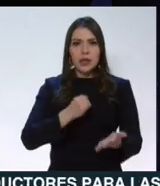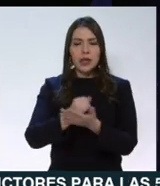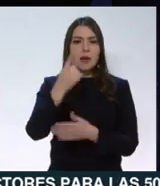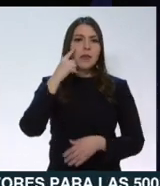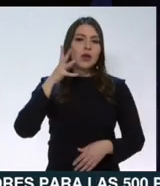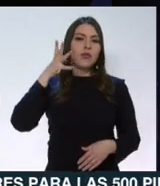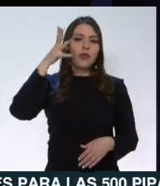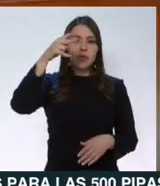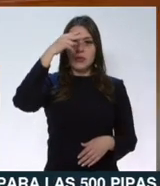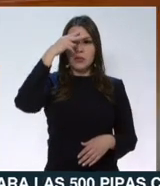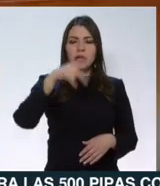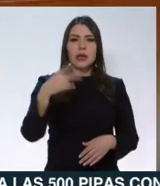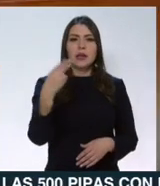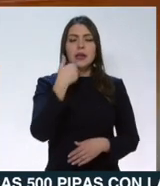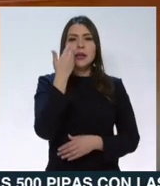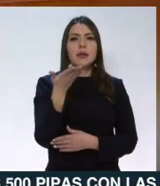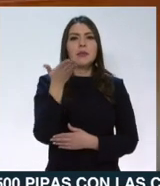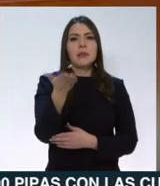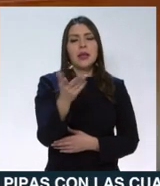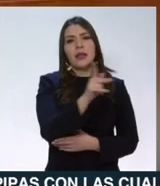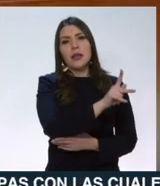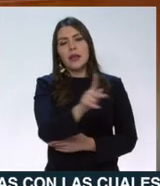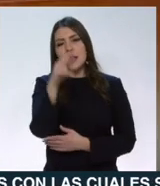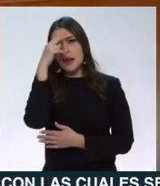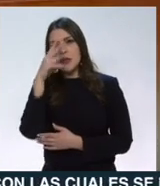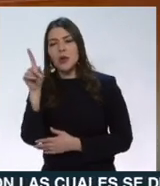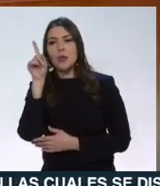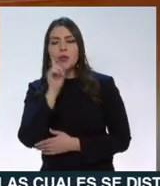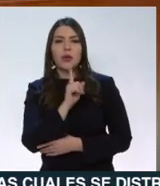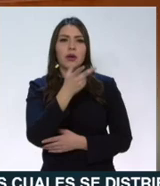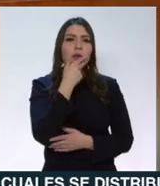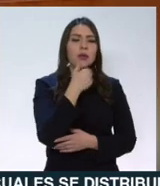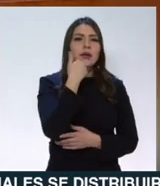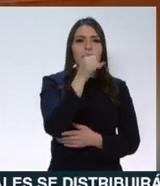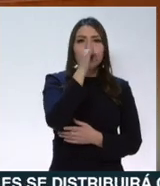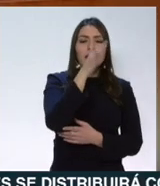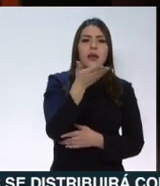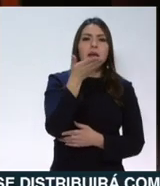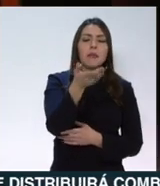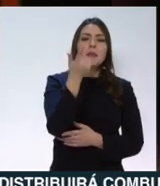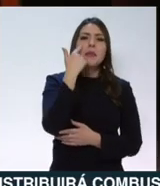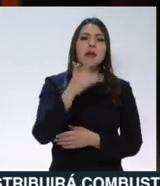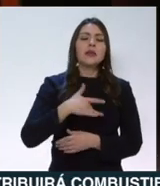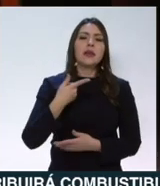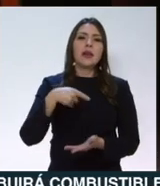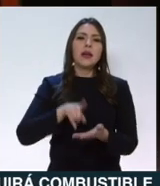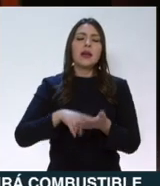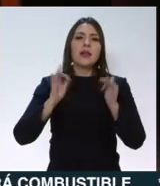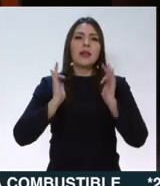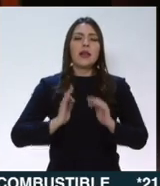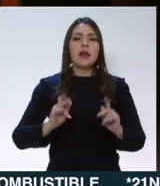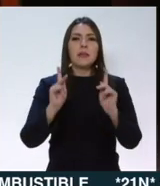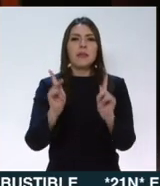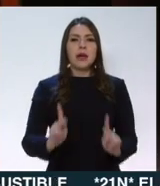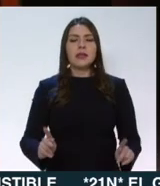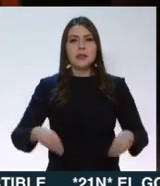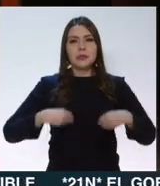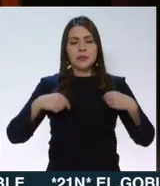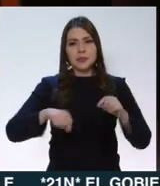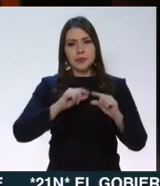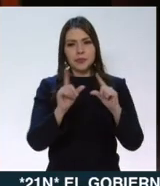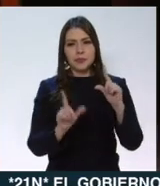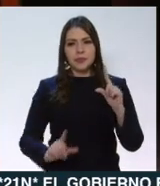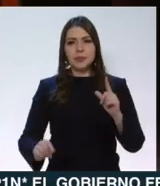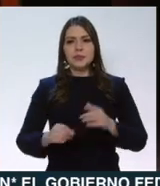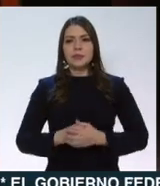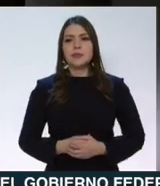de mexicanas, mexicanos de todos los rincones del país que aspiran a tener tranquilidad y paz en este país. Senador,